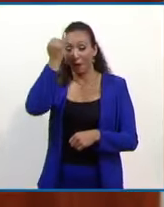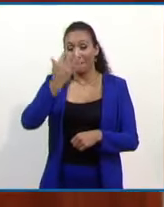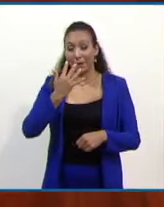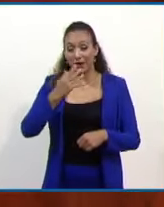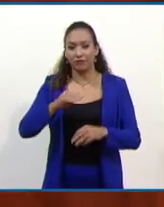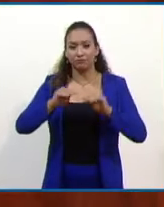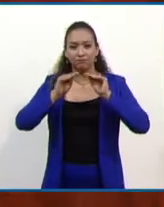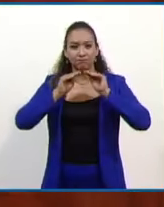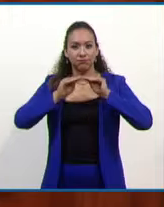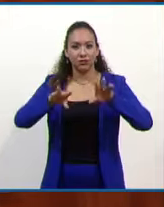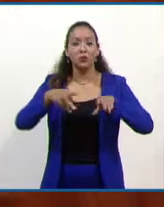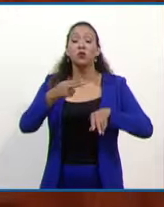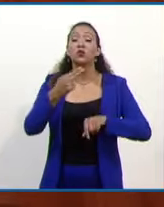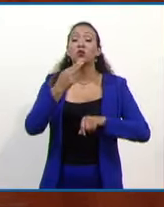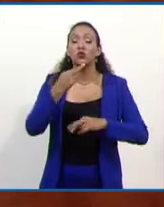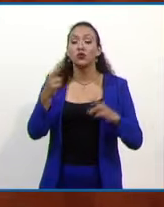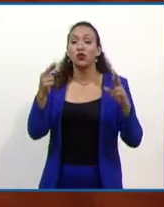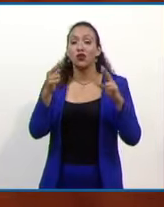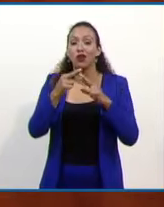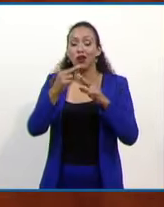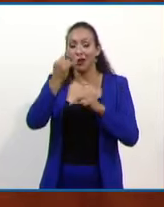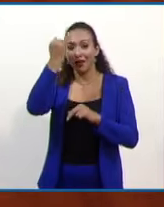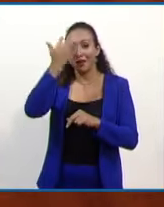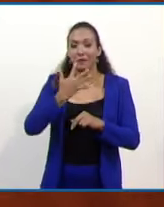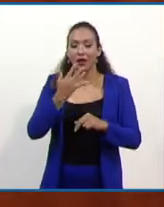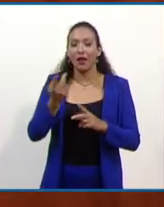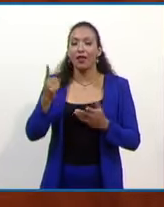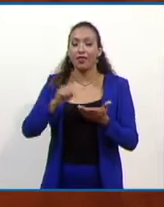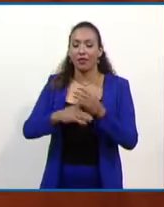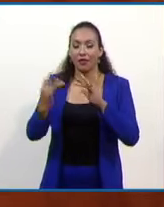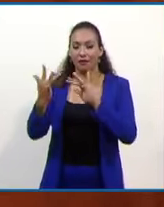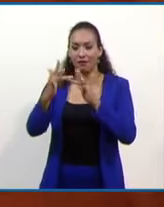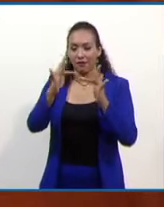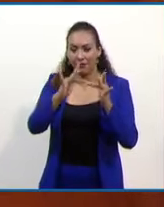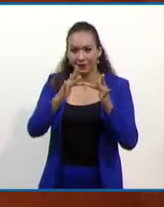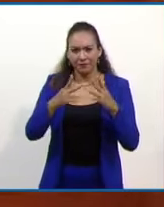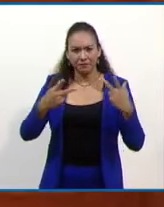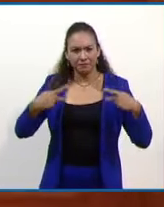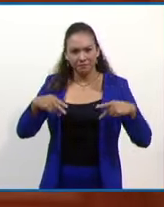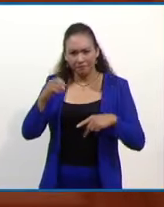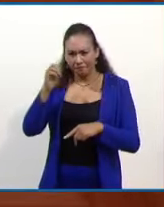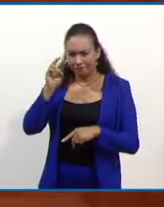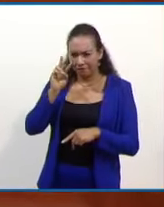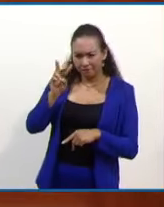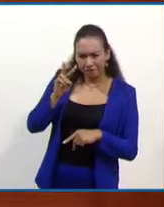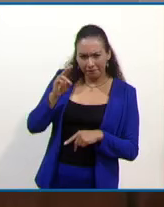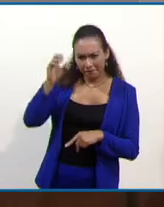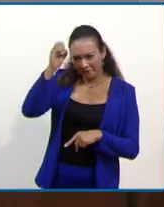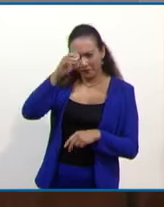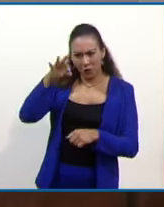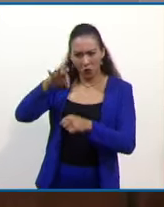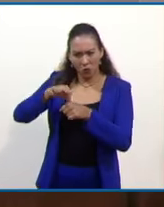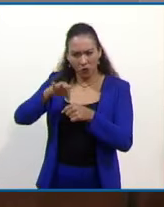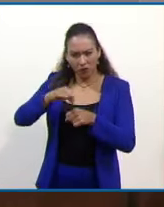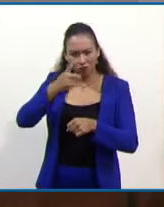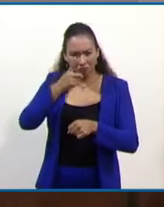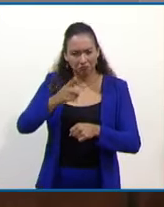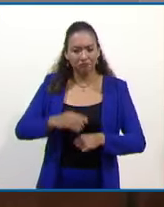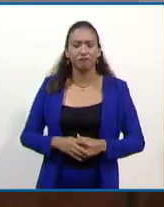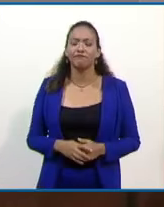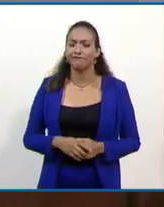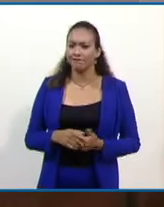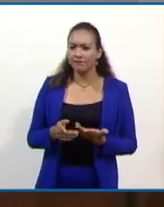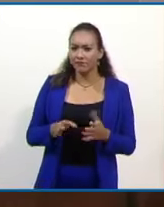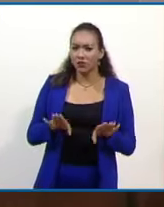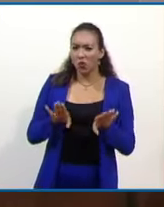propaganda electoral de precampaña difundida en una red social. Por mayoría de votos señalaron que la Sala Regional fundamentó y razonó